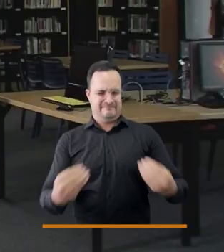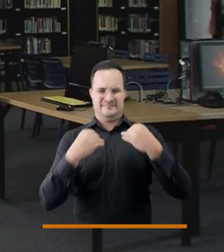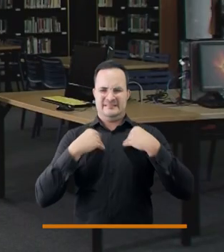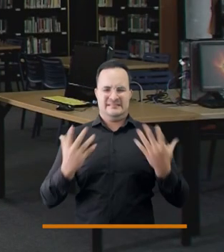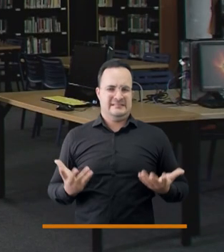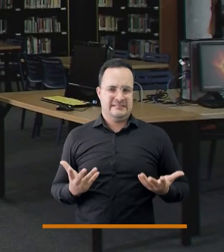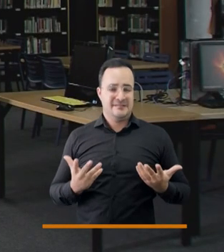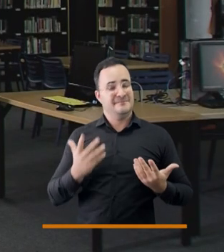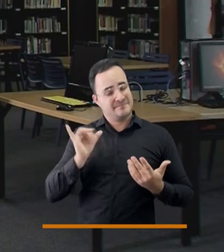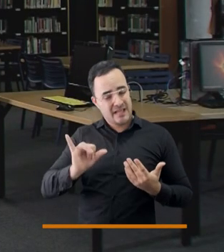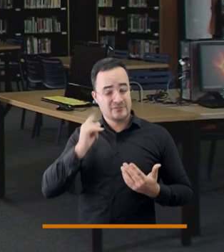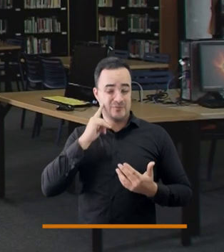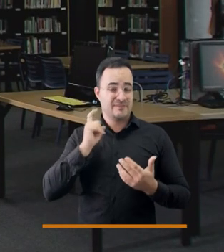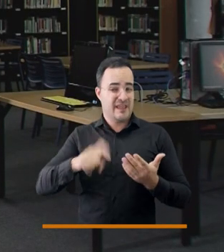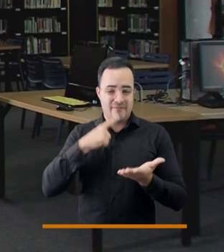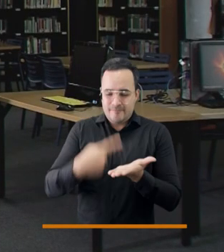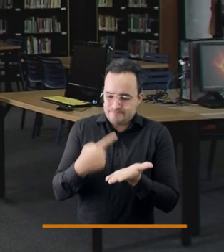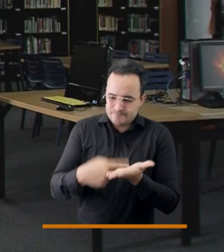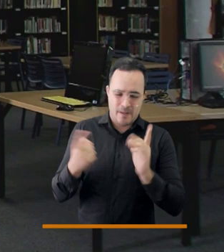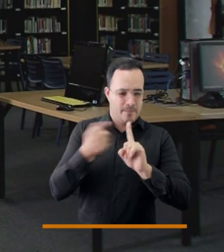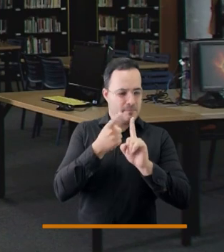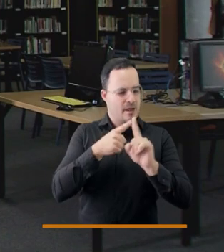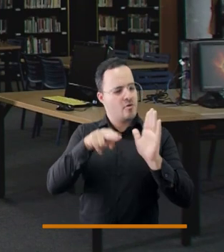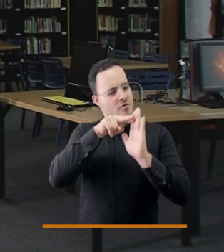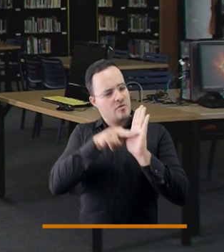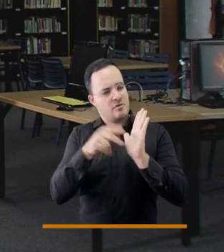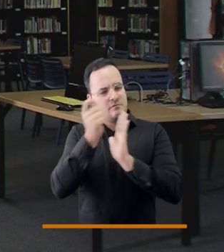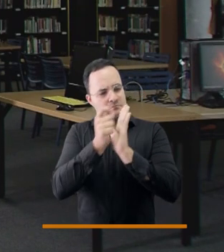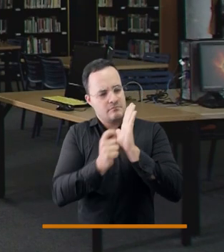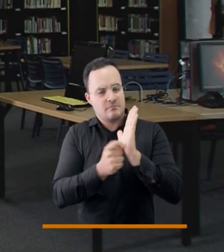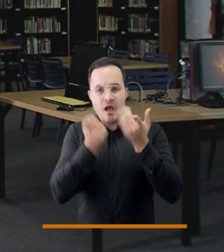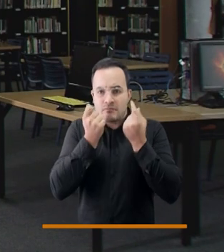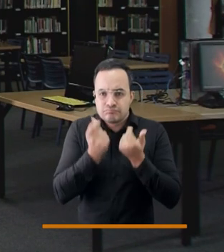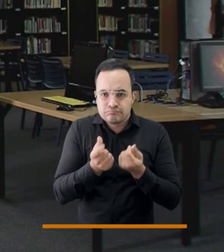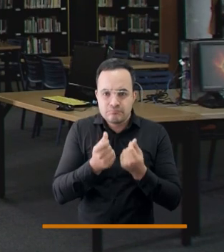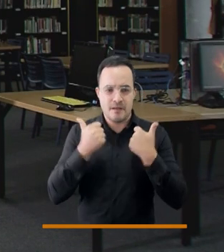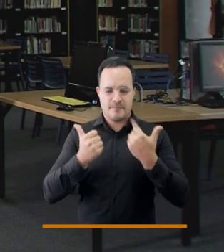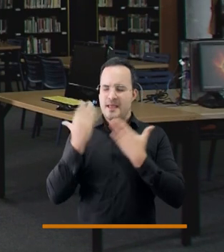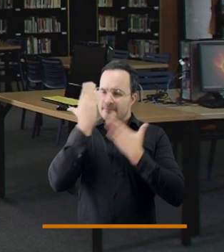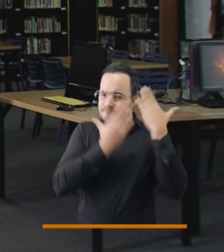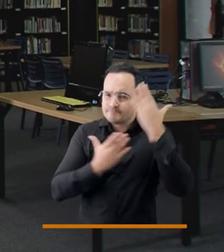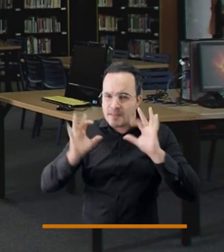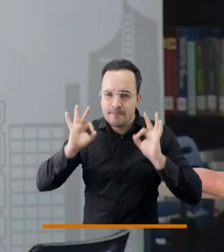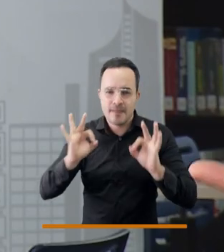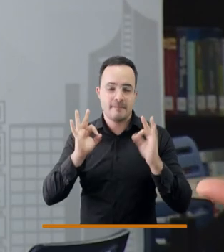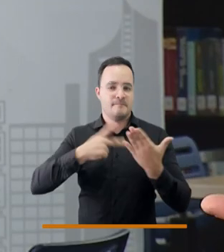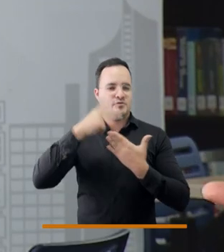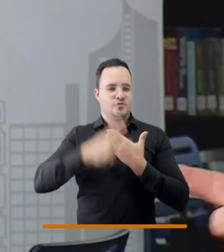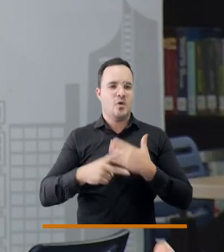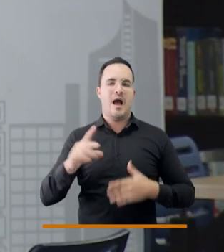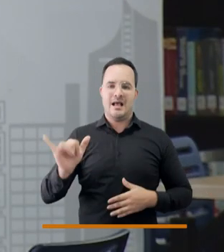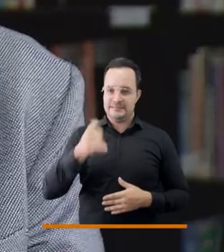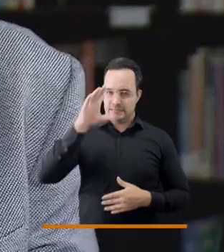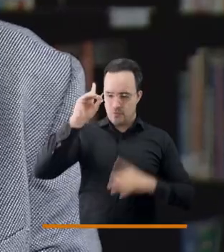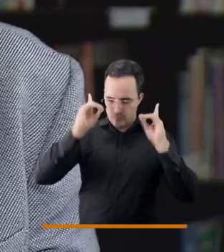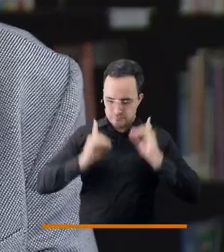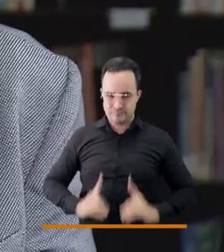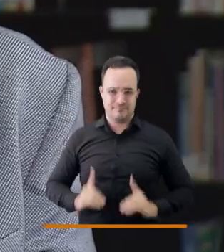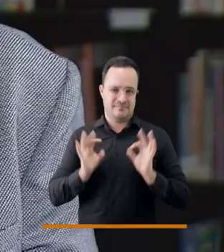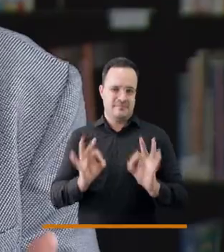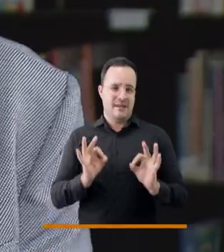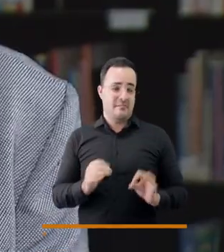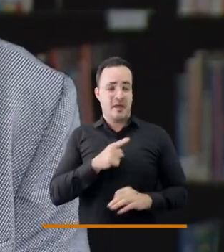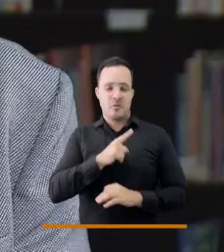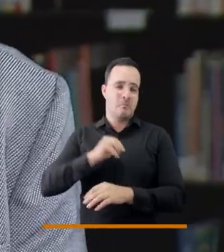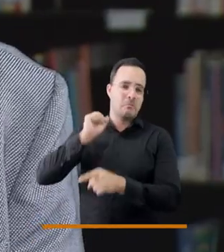que valorarlos, hay que tasarlos económicamente e incorporarlos en la evaluación total del proyecto, en las vigencias